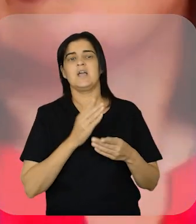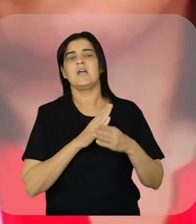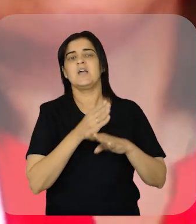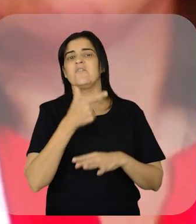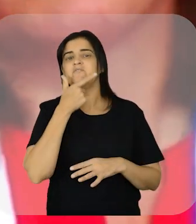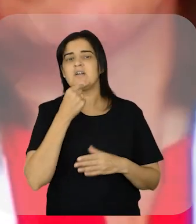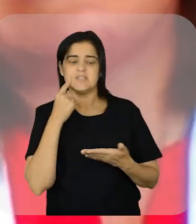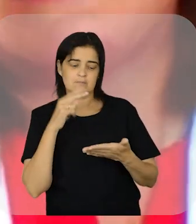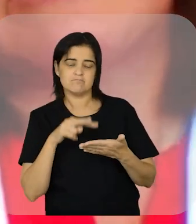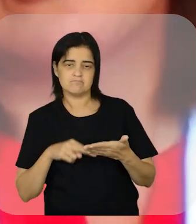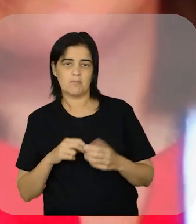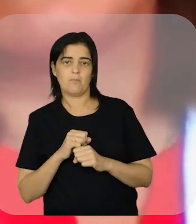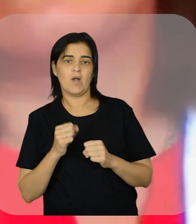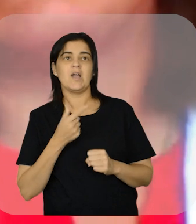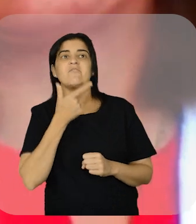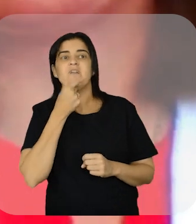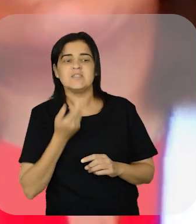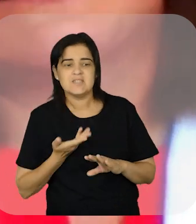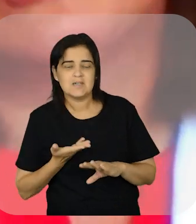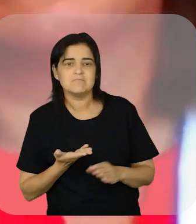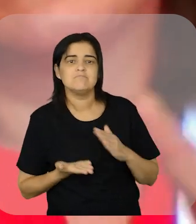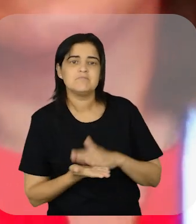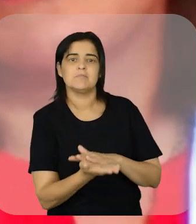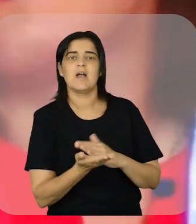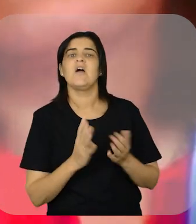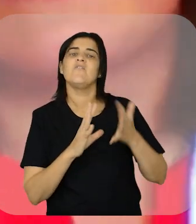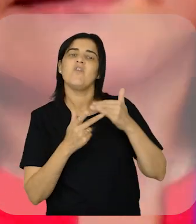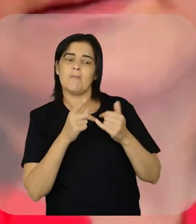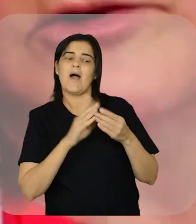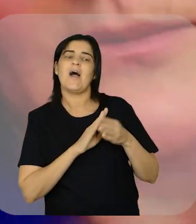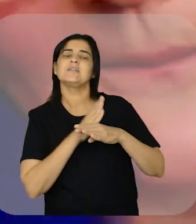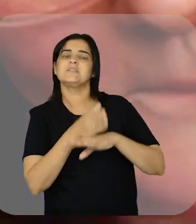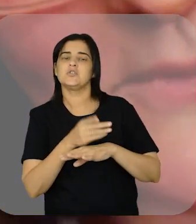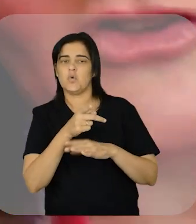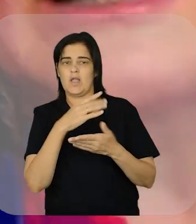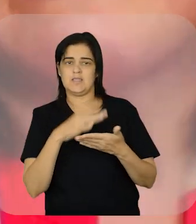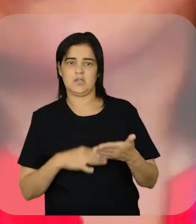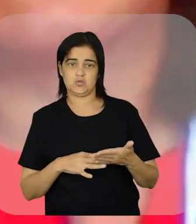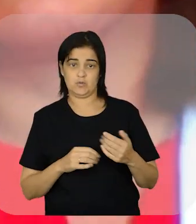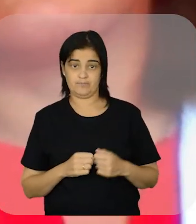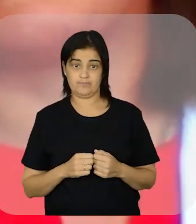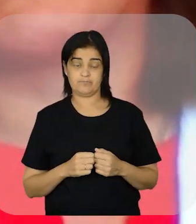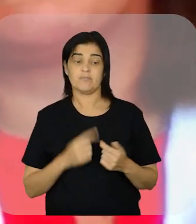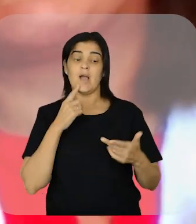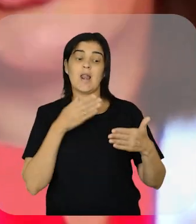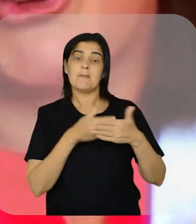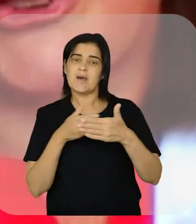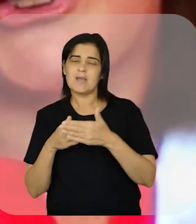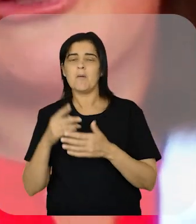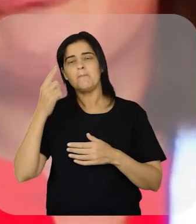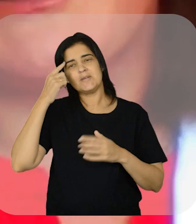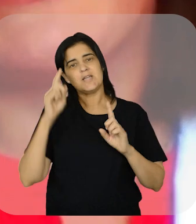facilitador. Estoy posibilitando el acceso a ese texto. O sea, las barreras las tenemos que